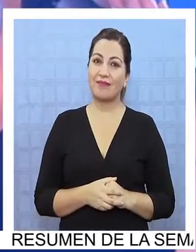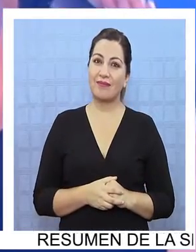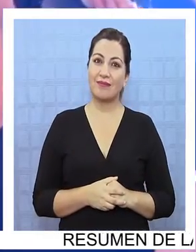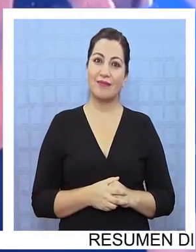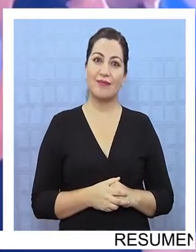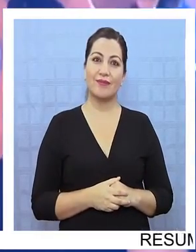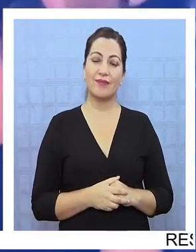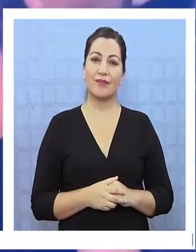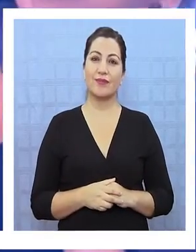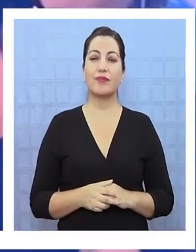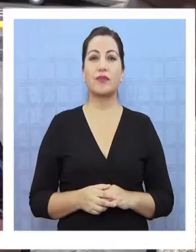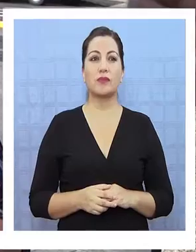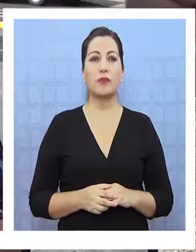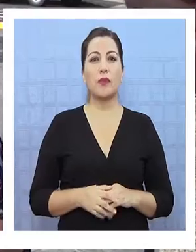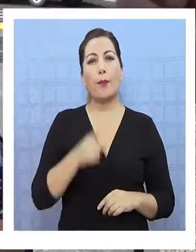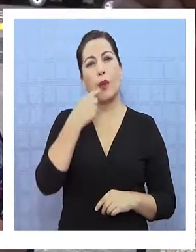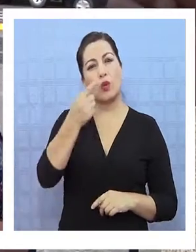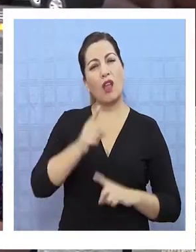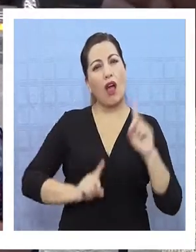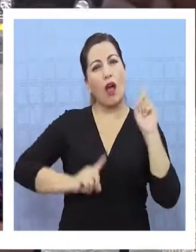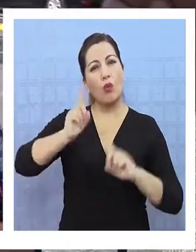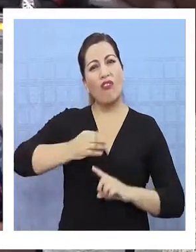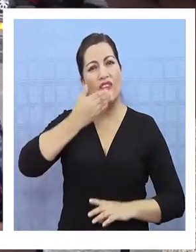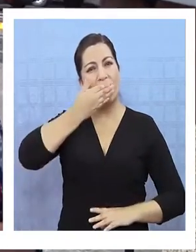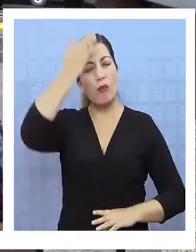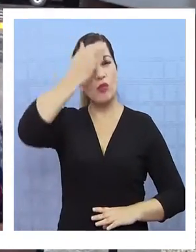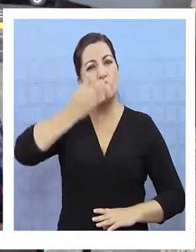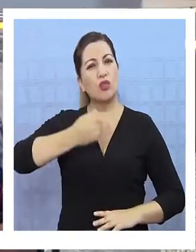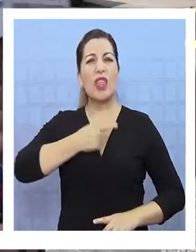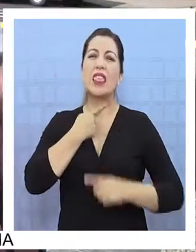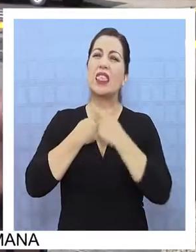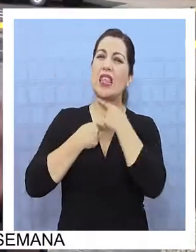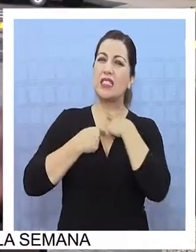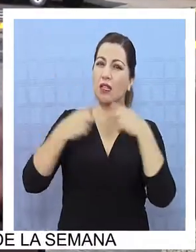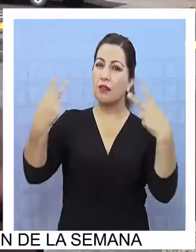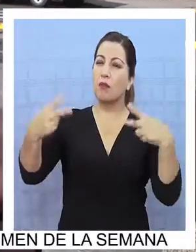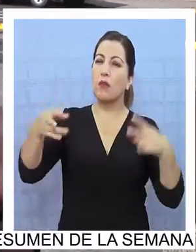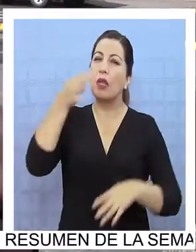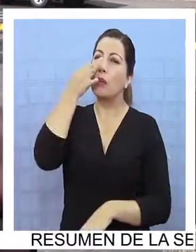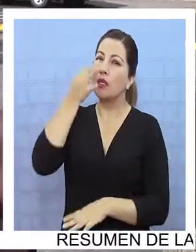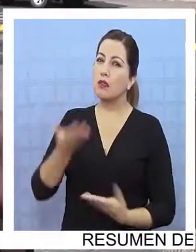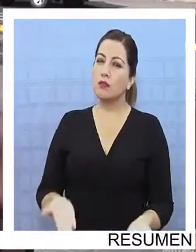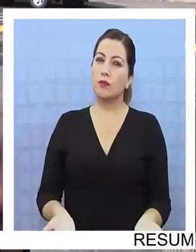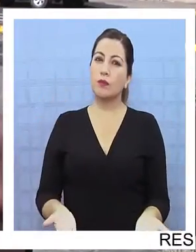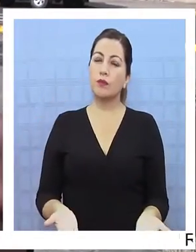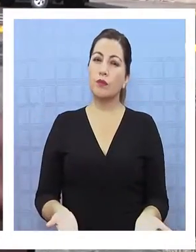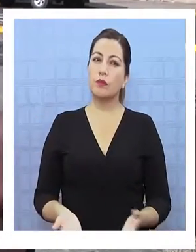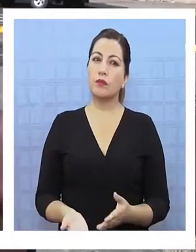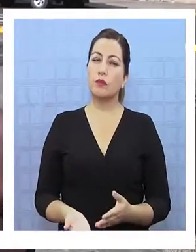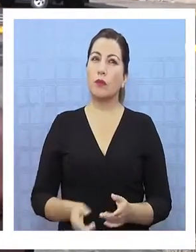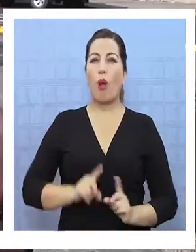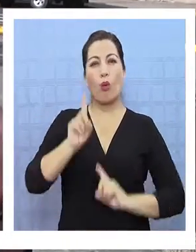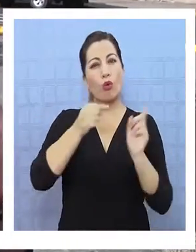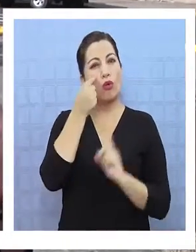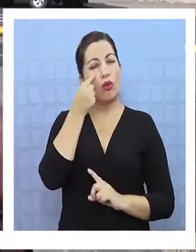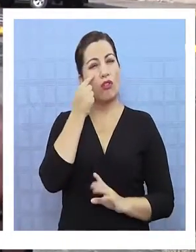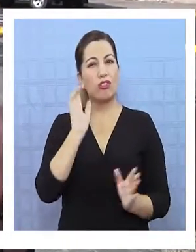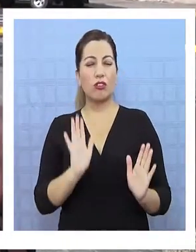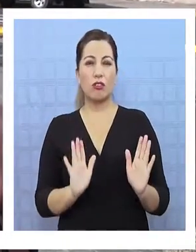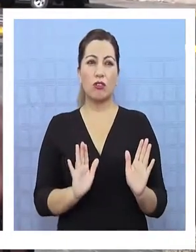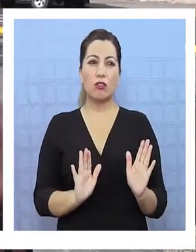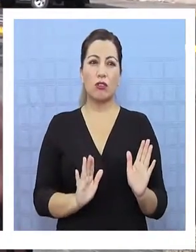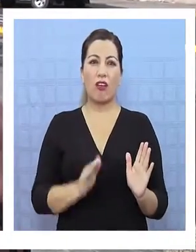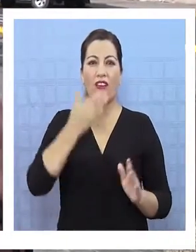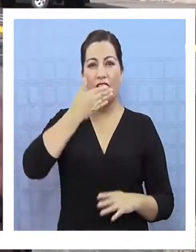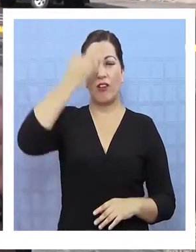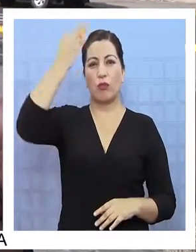¿algún otro famoso que le parezca interesante ver en este festival 2017? Es que no conozco más de